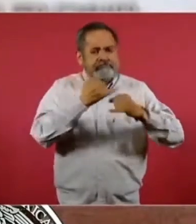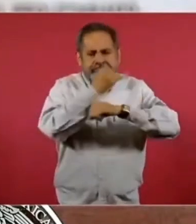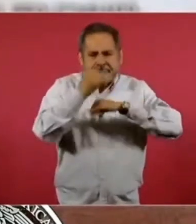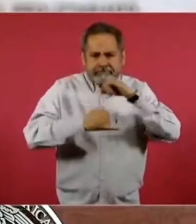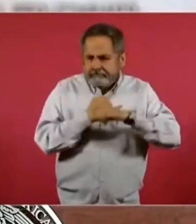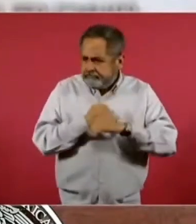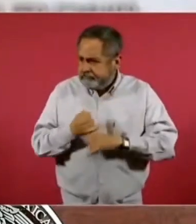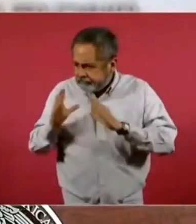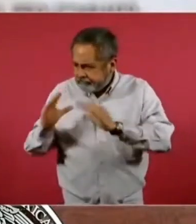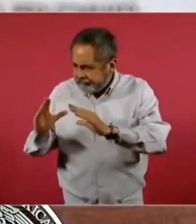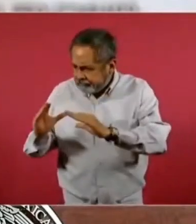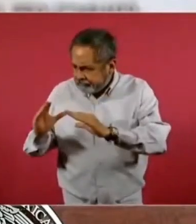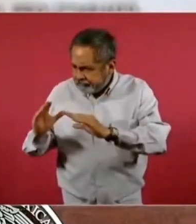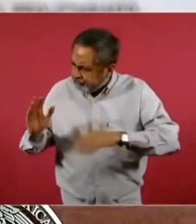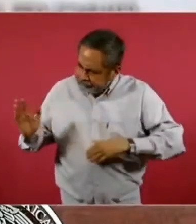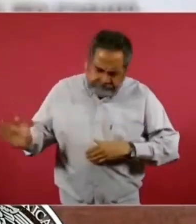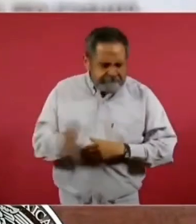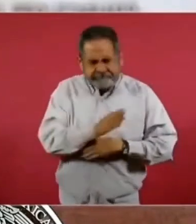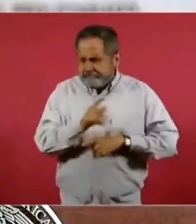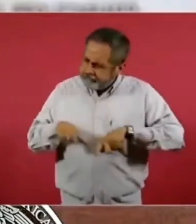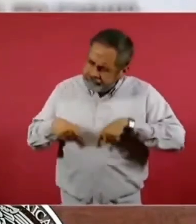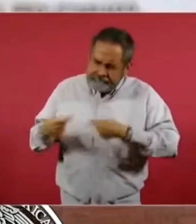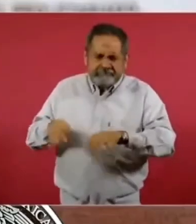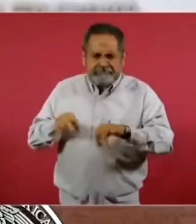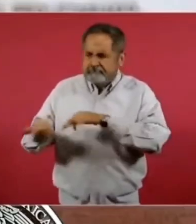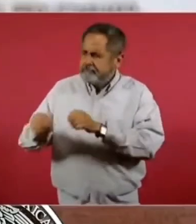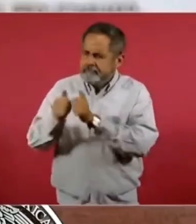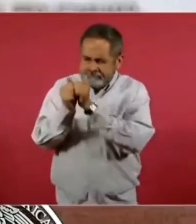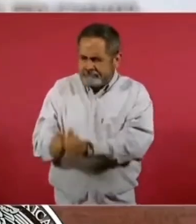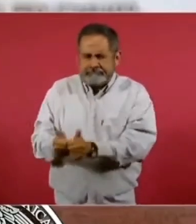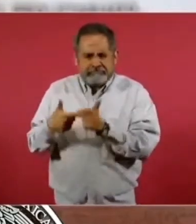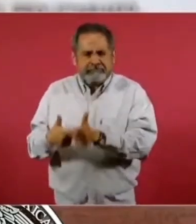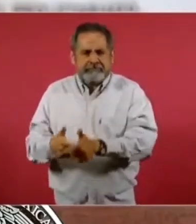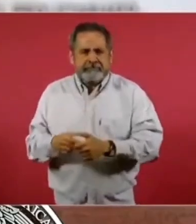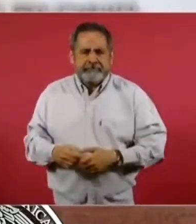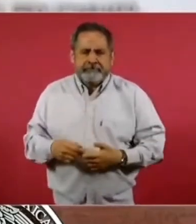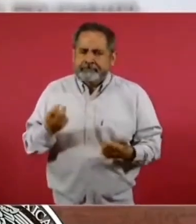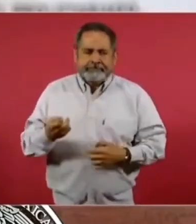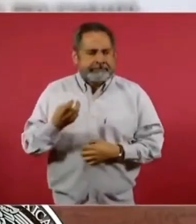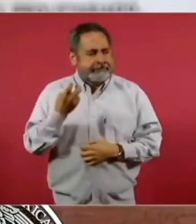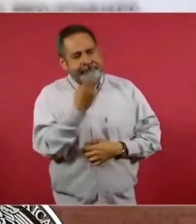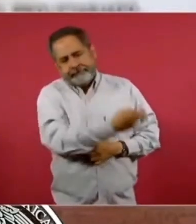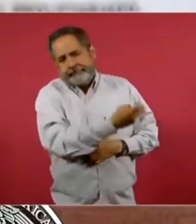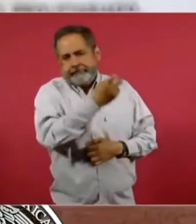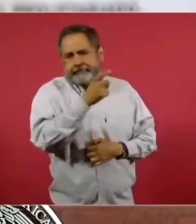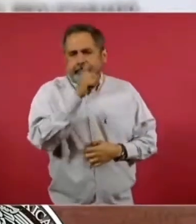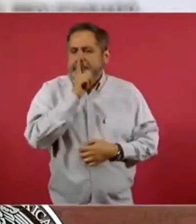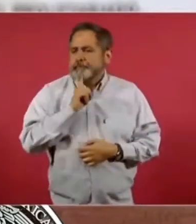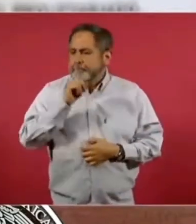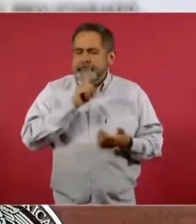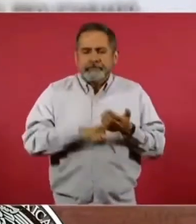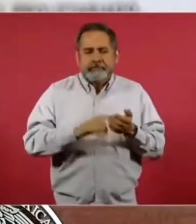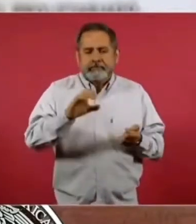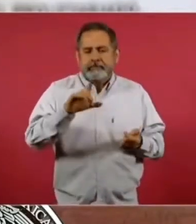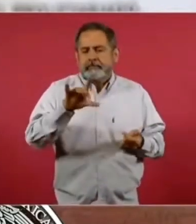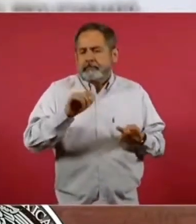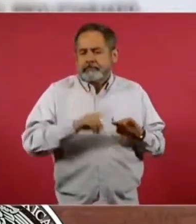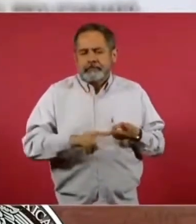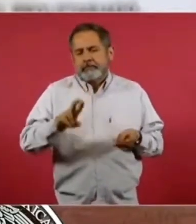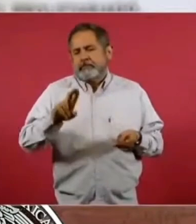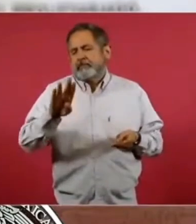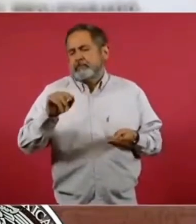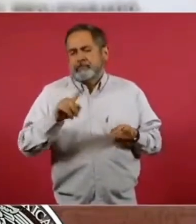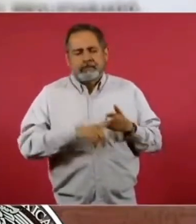los capacitaron. Pues así, las mentiras de Claudio X. González, de Luis Rubio y de